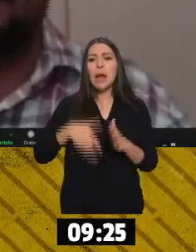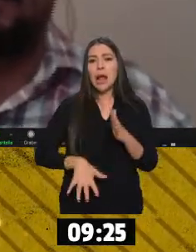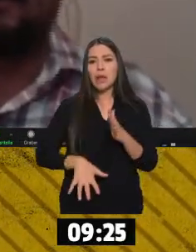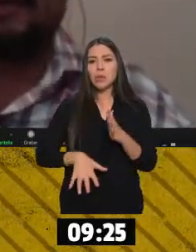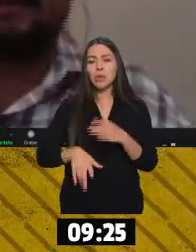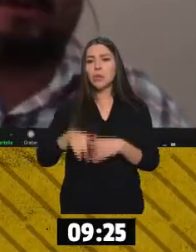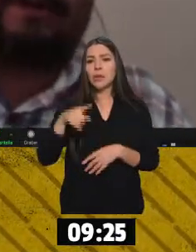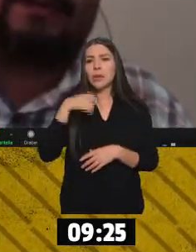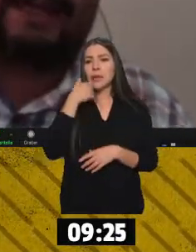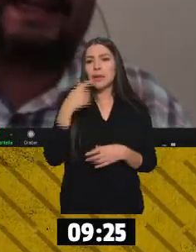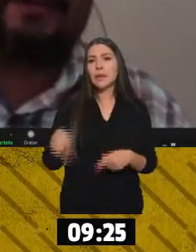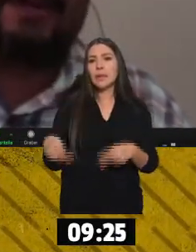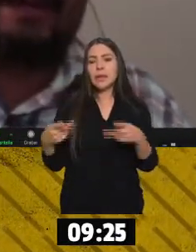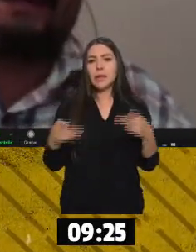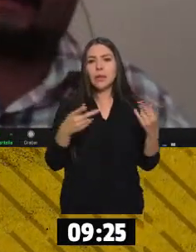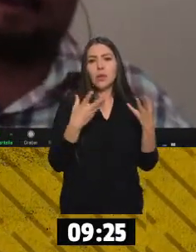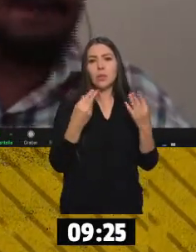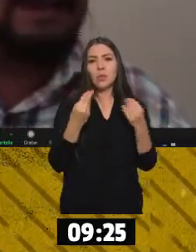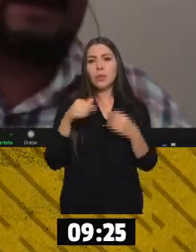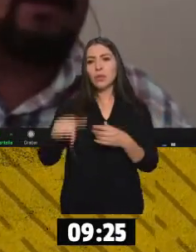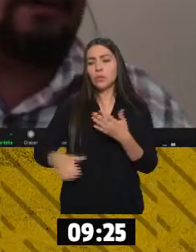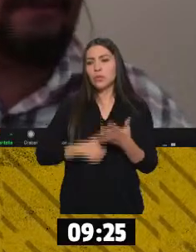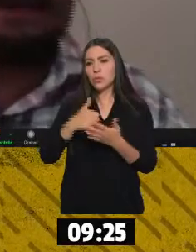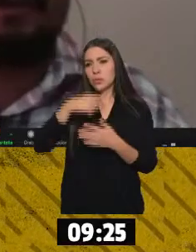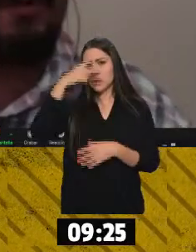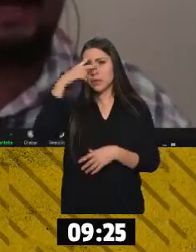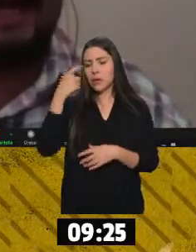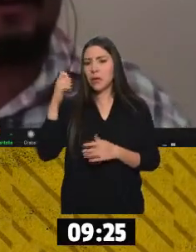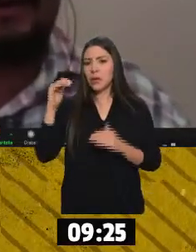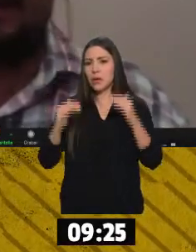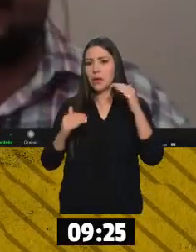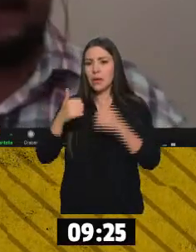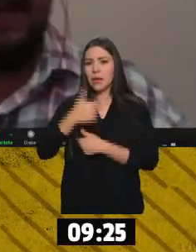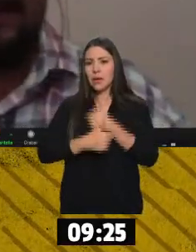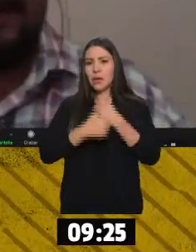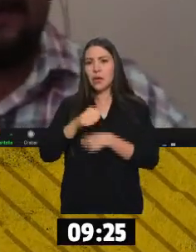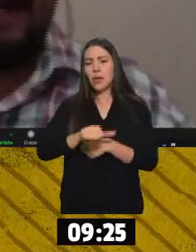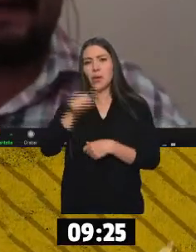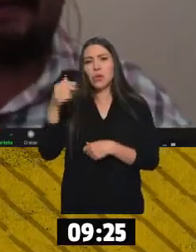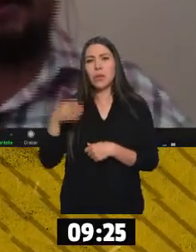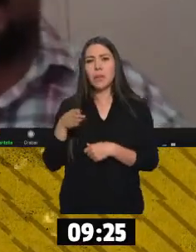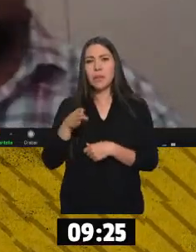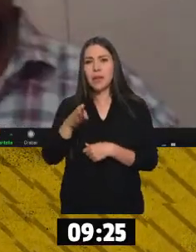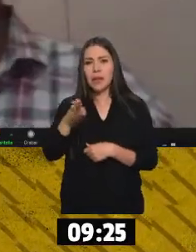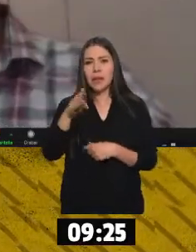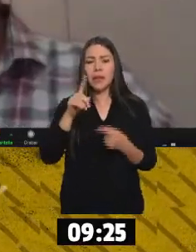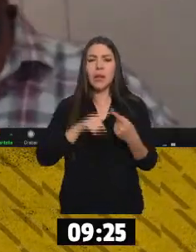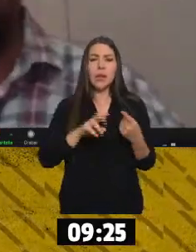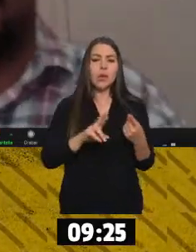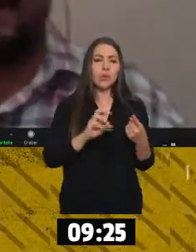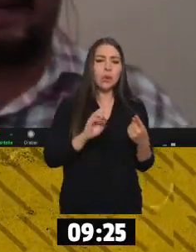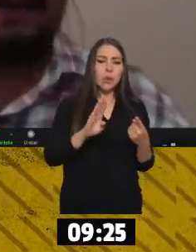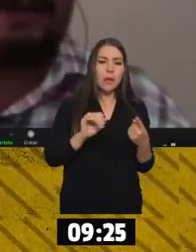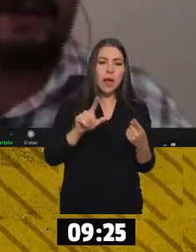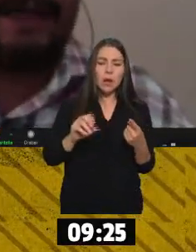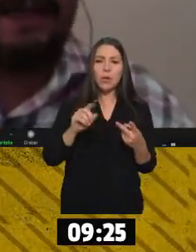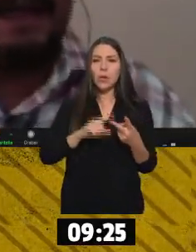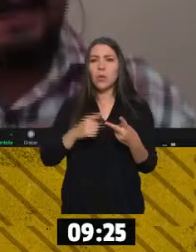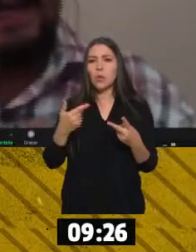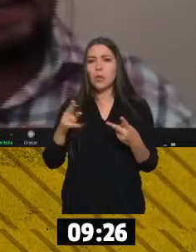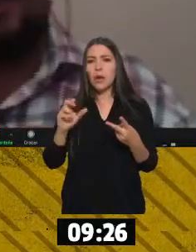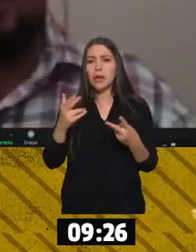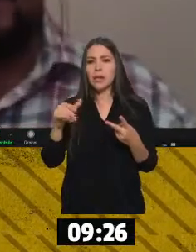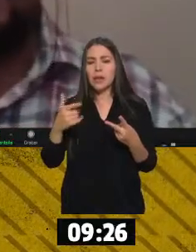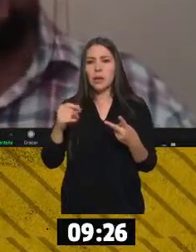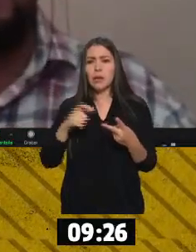y bueno, pues por lo menos aquí en la ciudad compite con precios muy caros de los pescados tradicionales, claro. Robalo y guachinango, que están